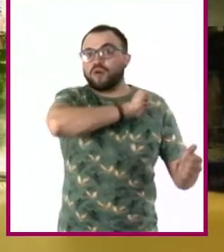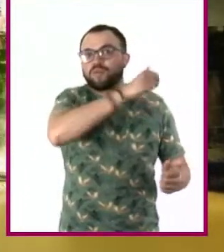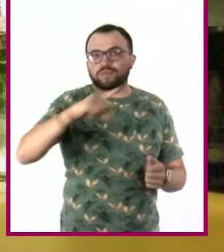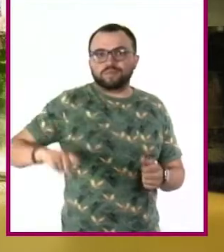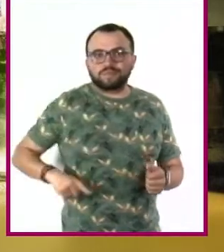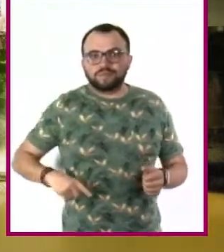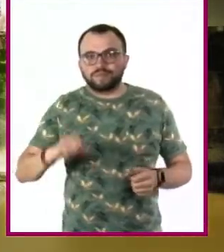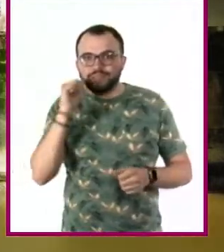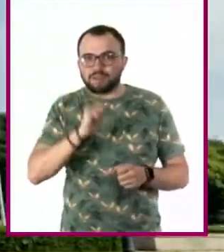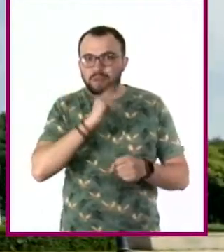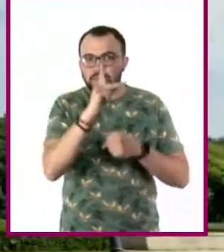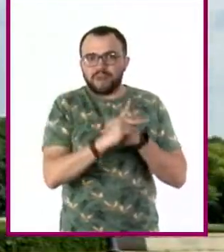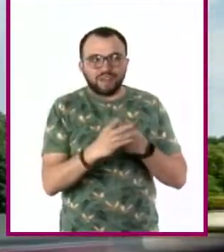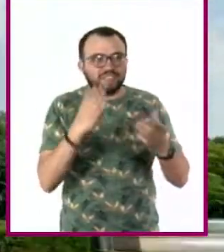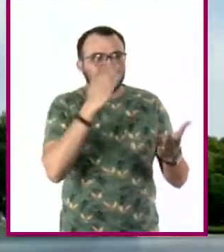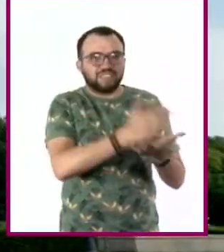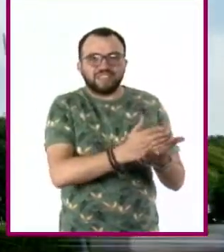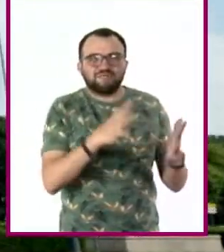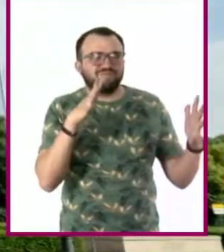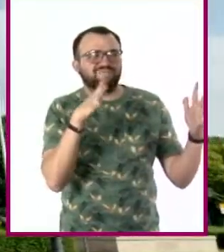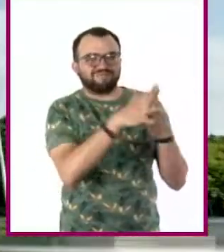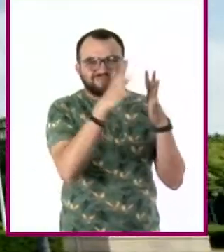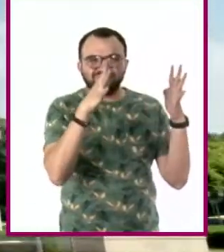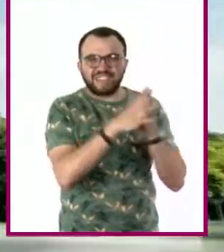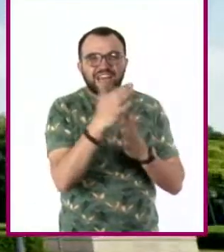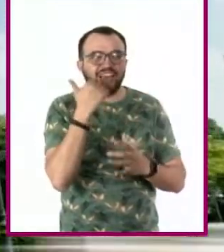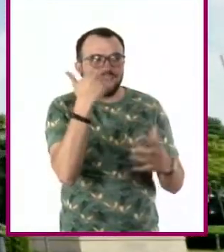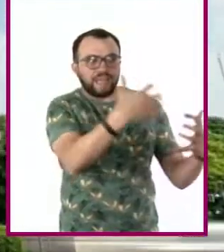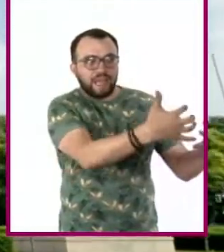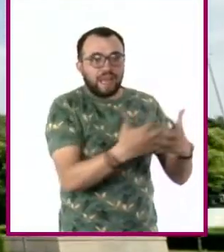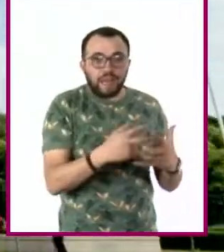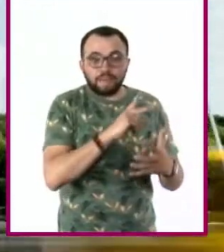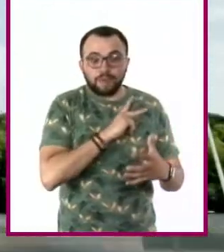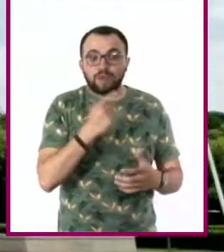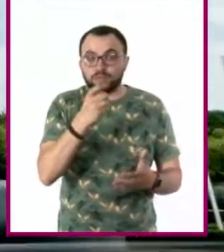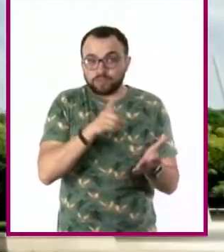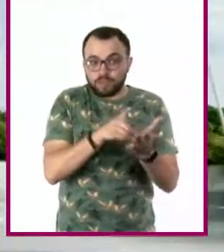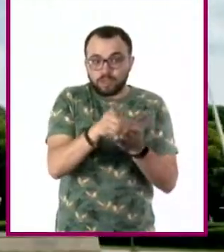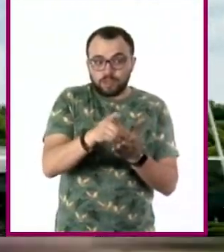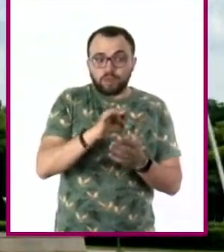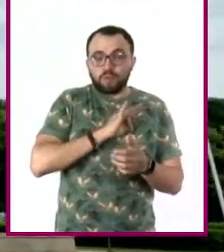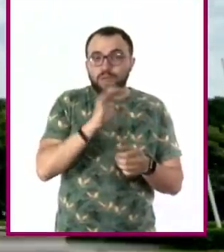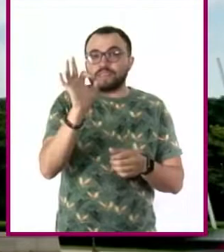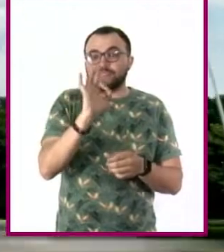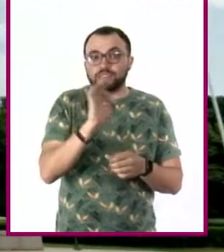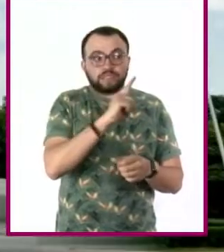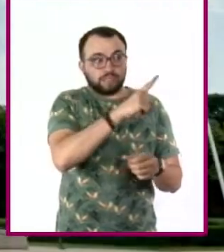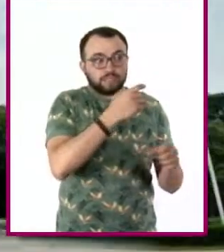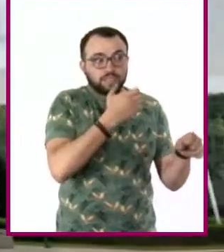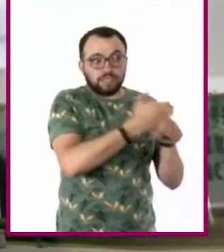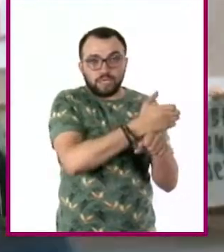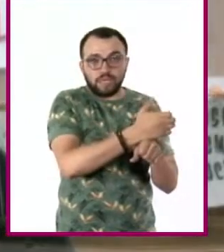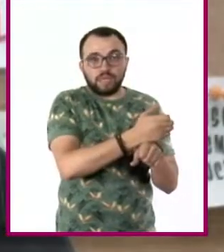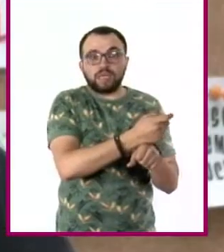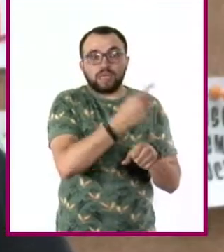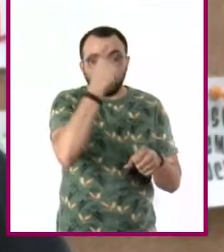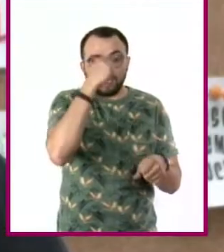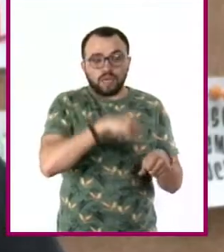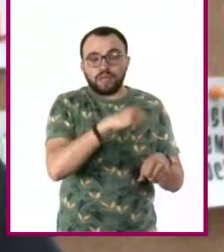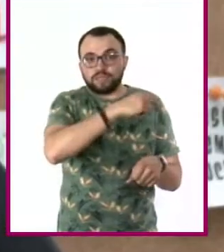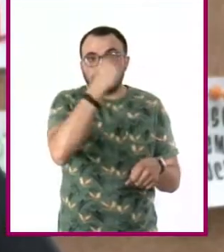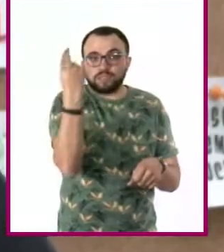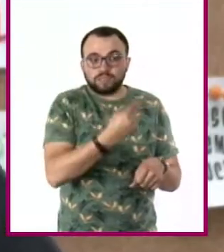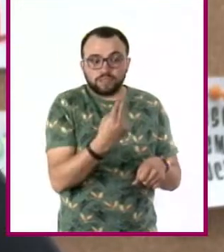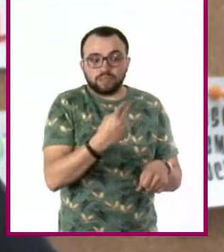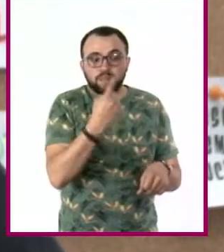pero aquí explica que la supervivencia de un estado era un derecho que podía ser violado si otro estado, o varios, lo consideraban